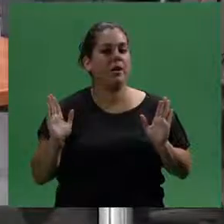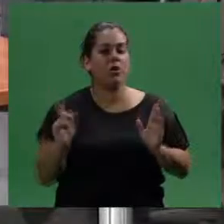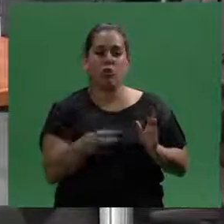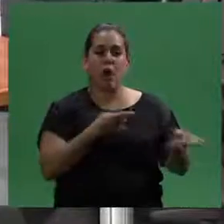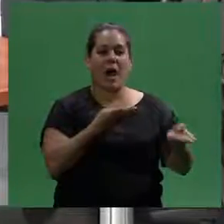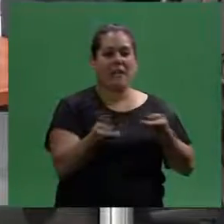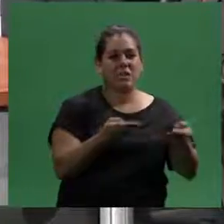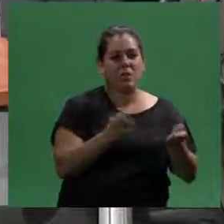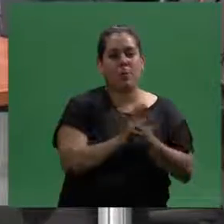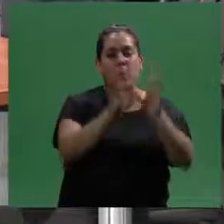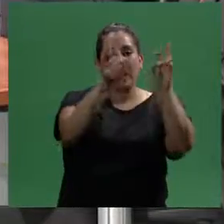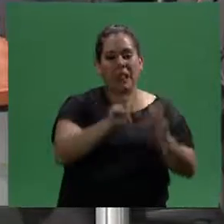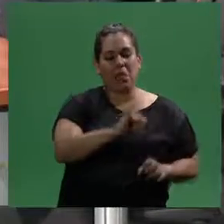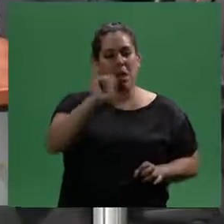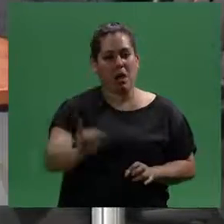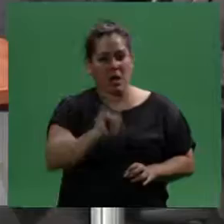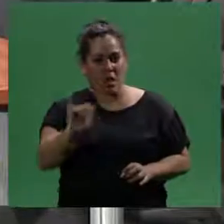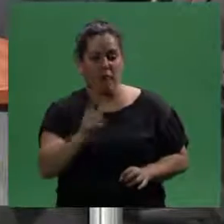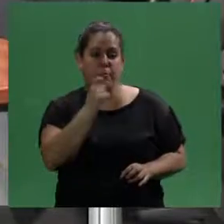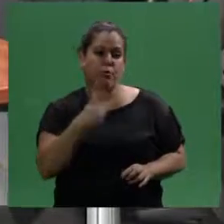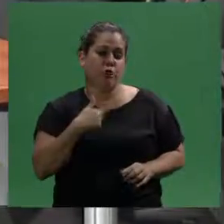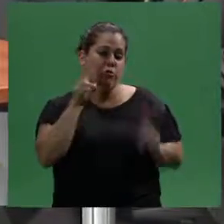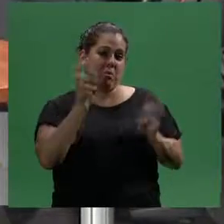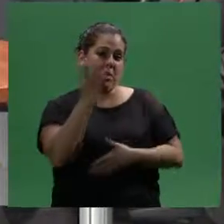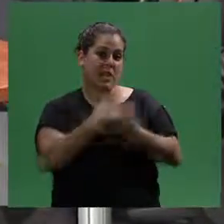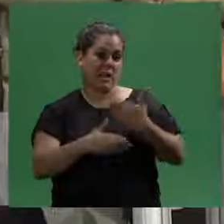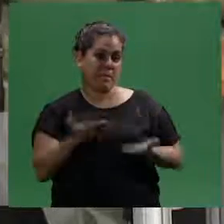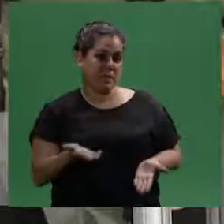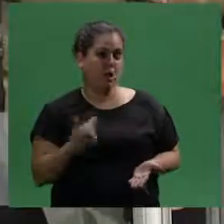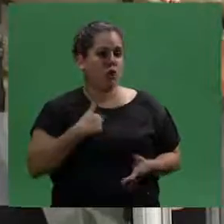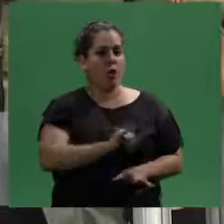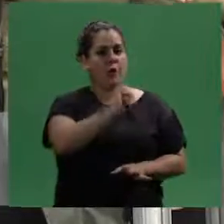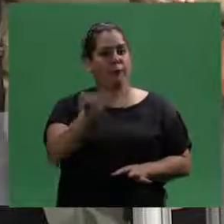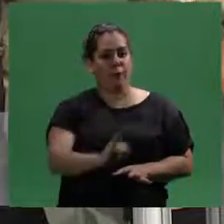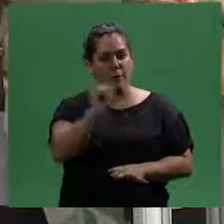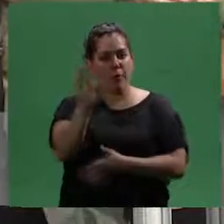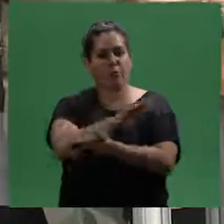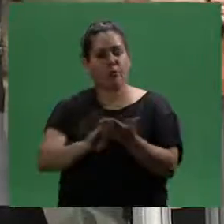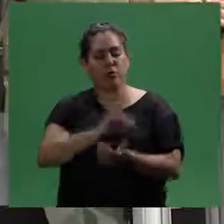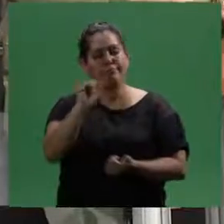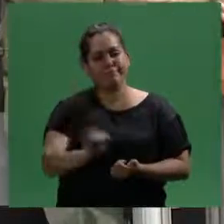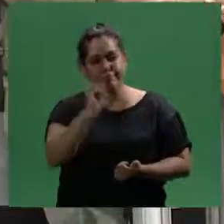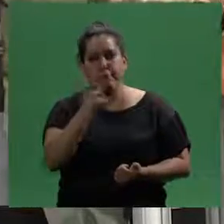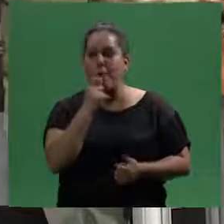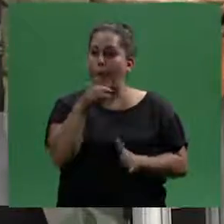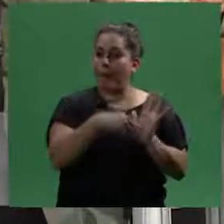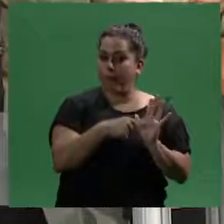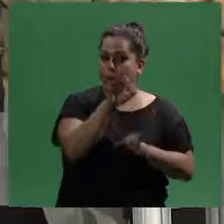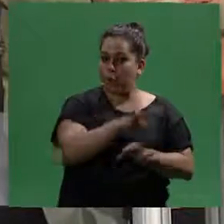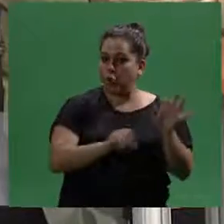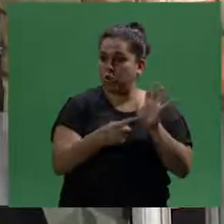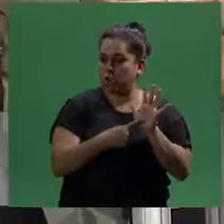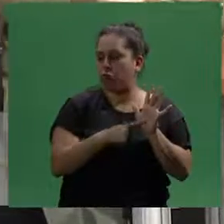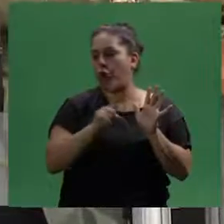nosotros asesoramos sobre la temática respectiva. En el caso mío de discapacidad, yo informo a los diputados que tal proyecto no